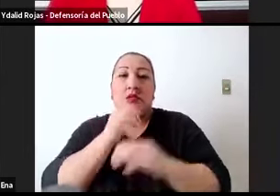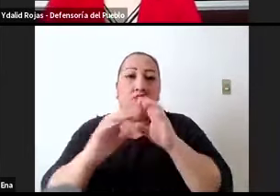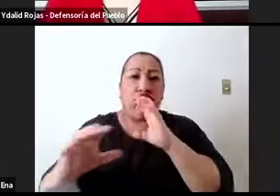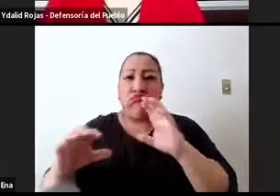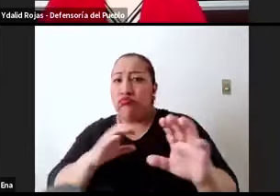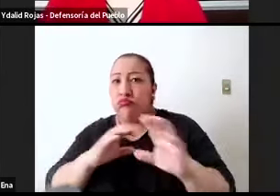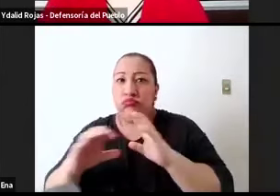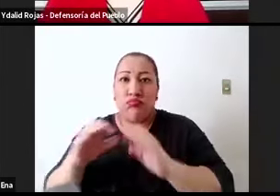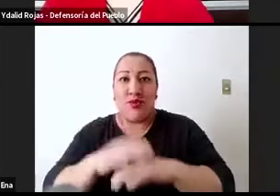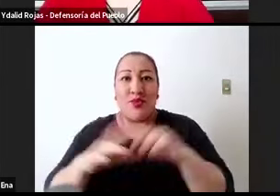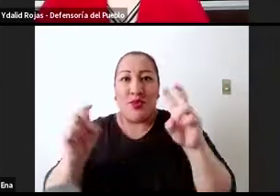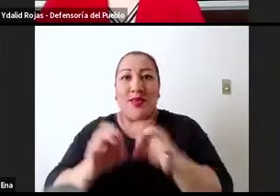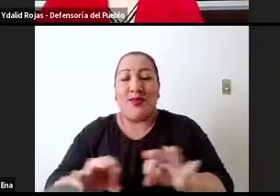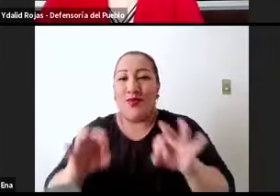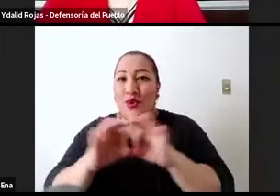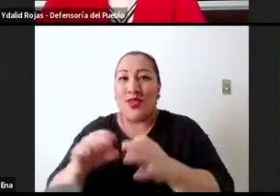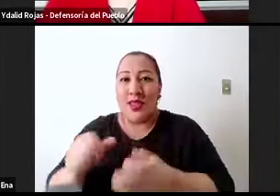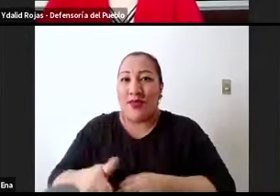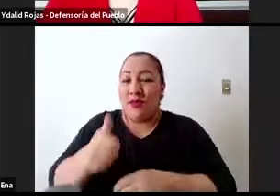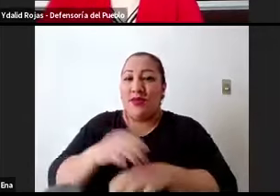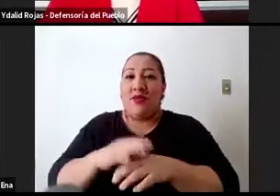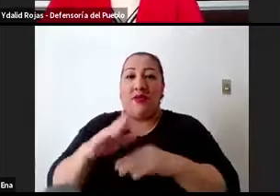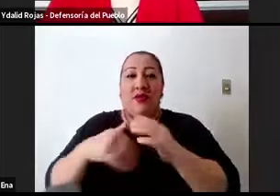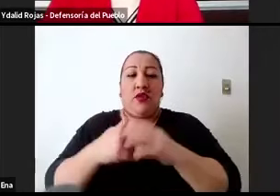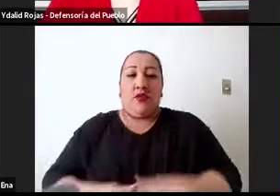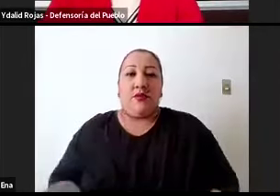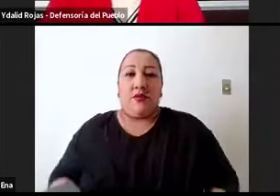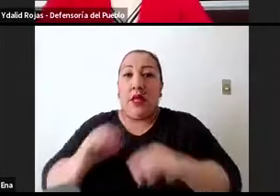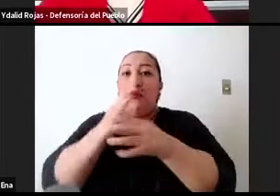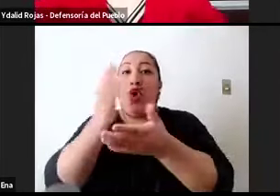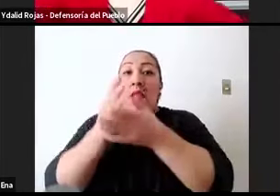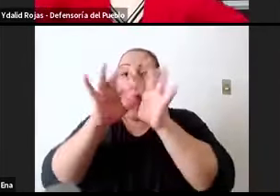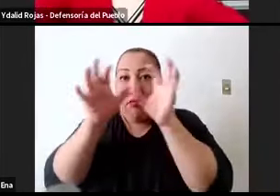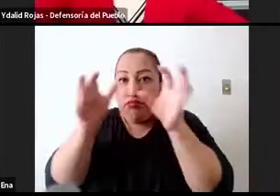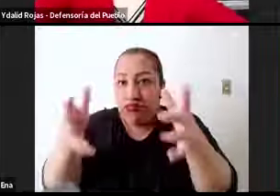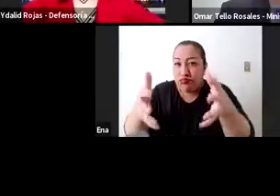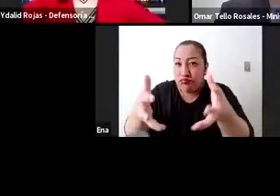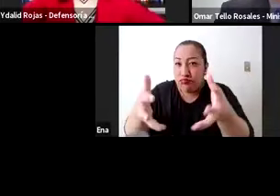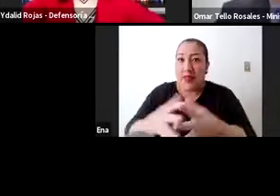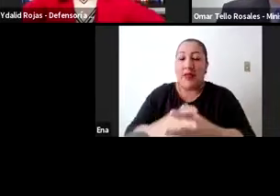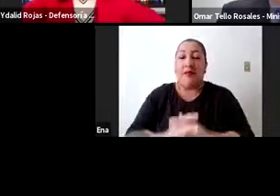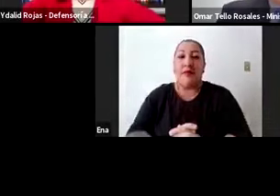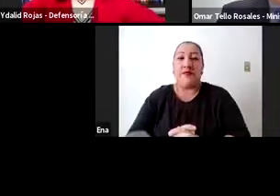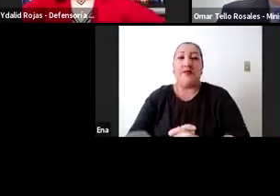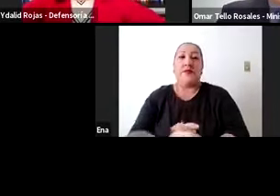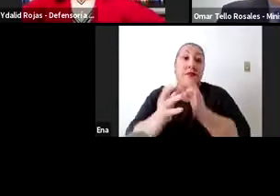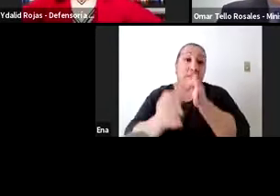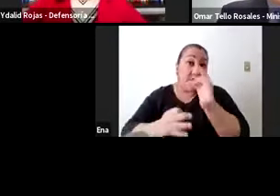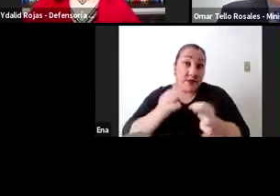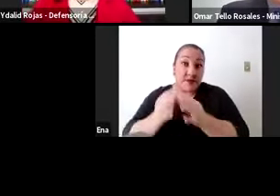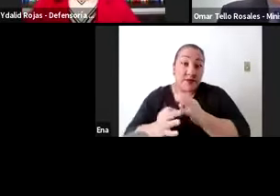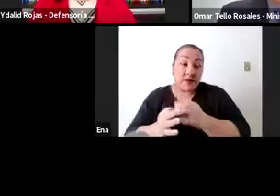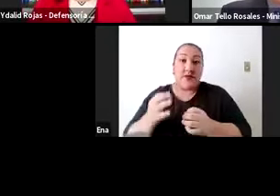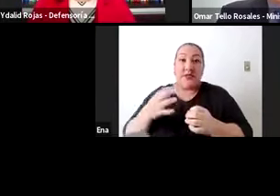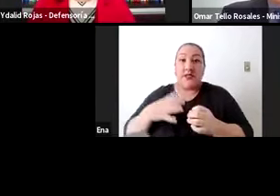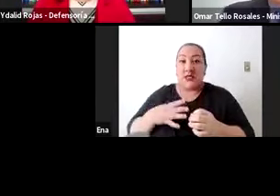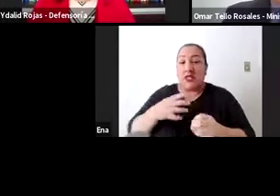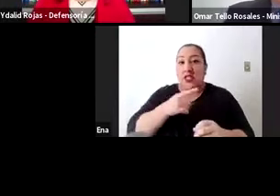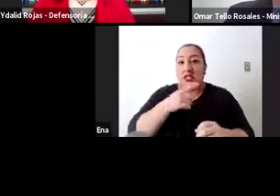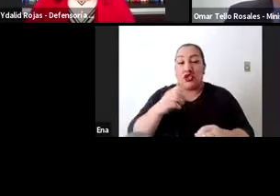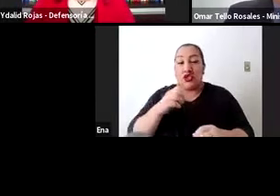tema tan central en el contexto de la pandemia. Queremos reiterar a nuestros seguidores, tanto de la sala Zoom como del Facebook